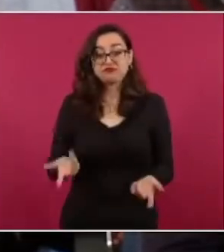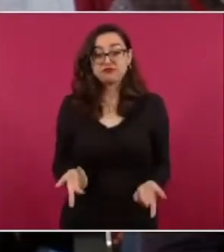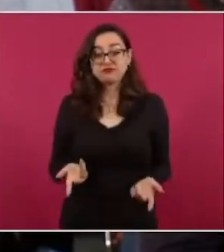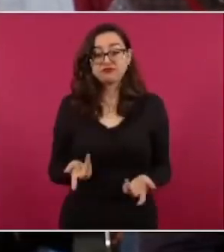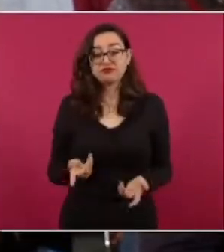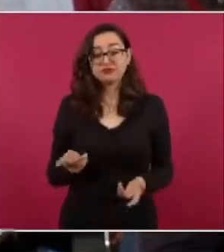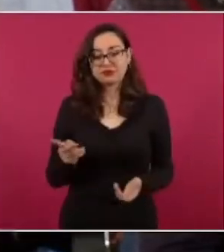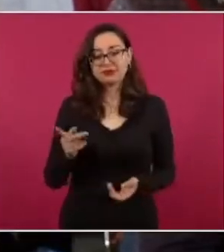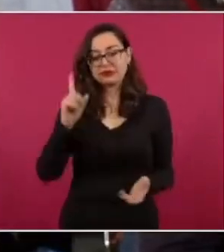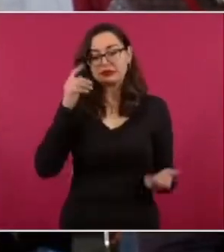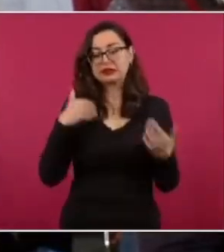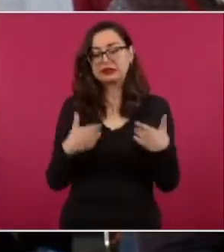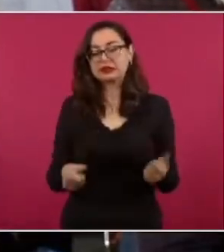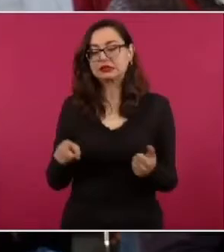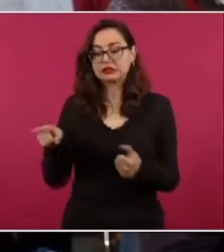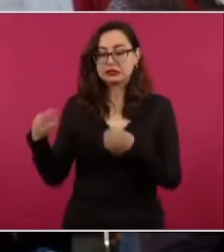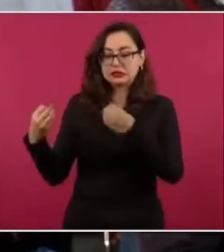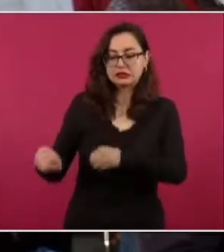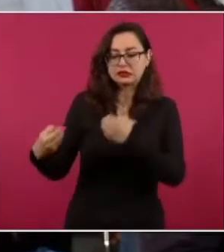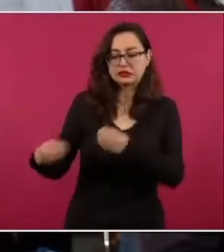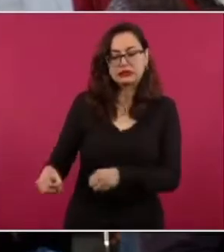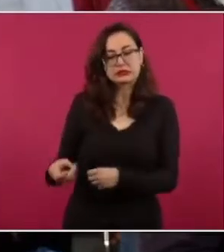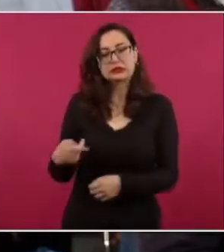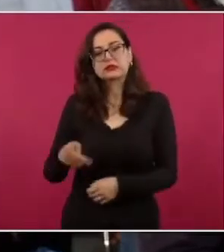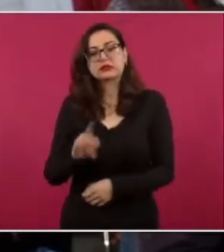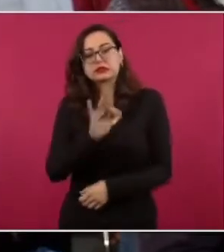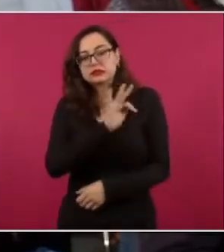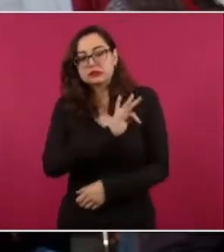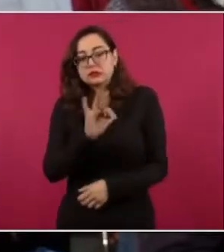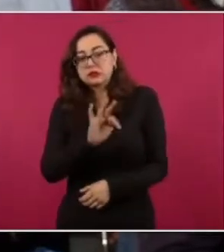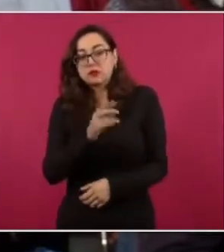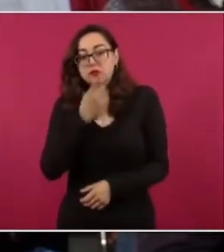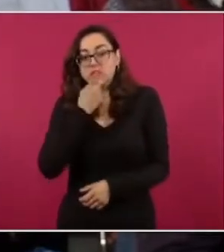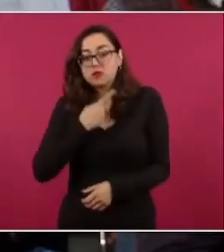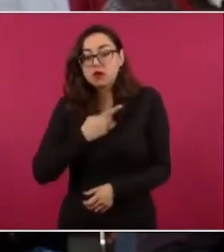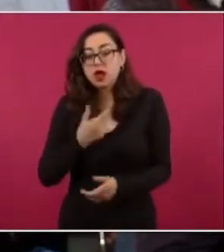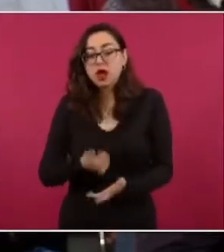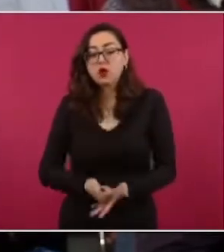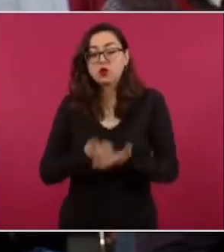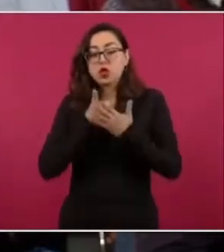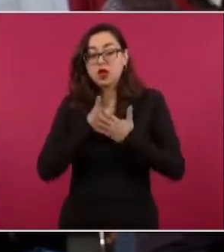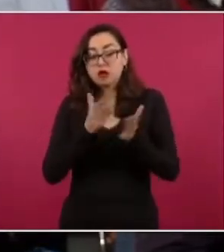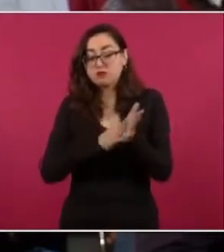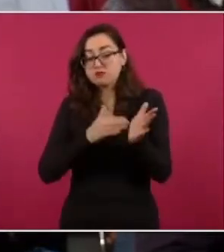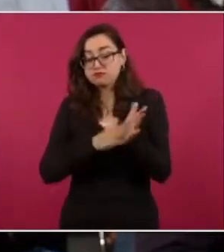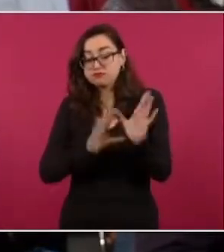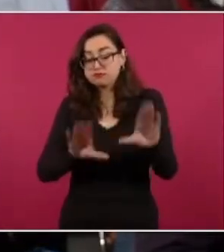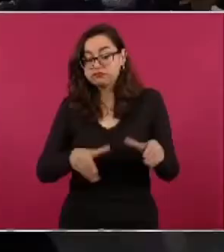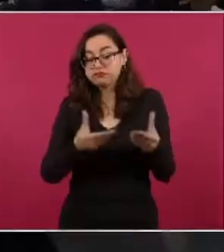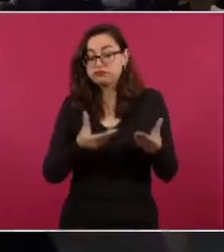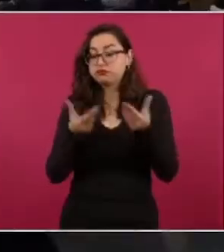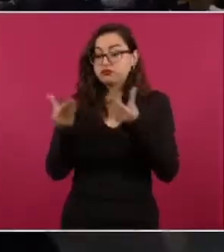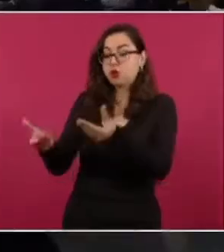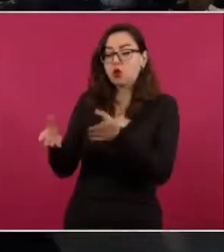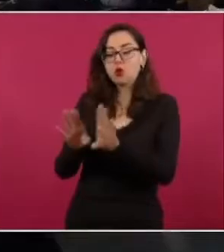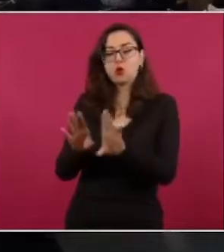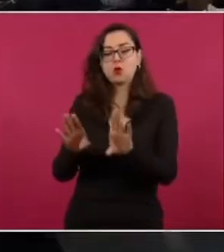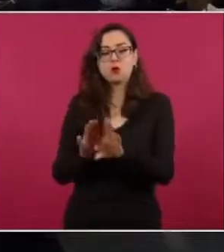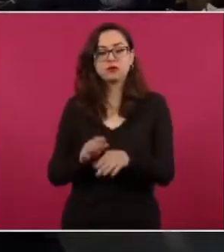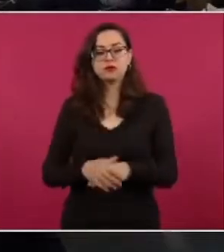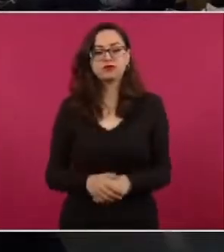que el secretario ha andado muy ocupado, entonces para saber dónde podemos entregar toda esta investigación. Ahora